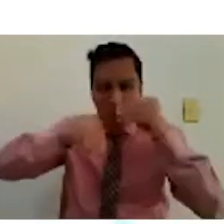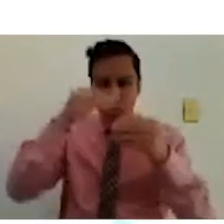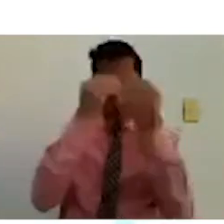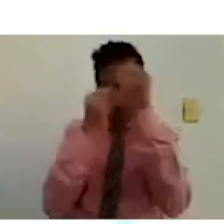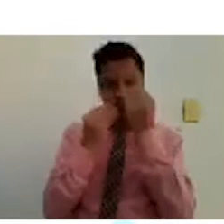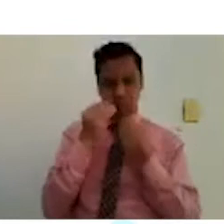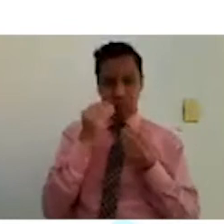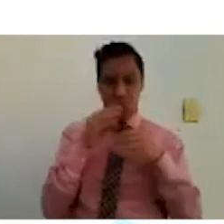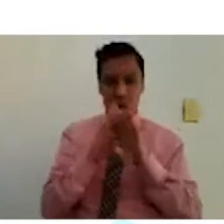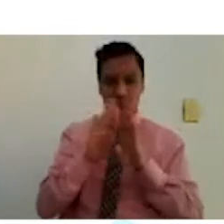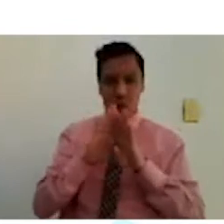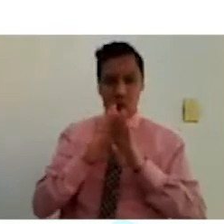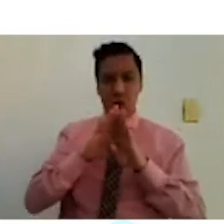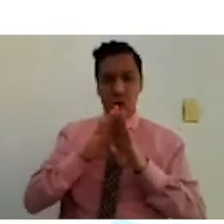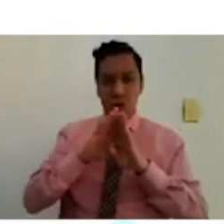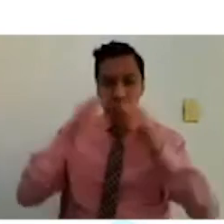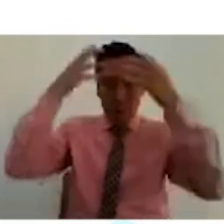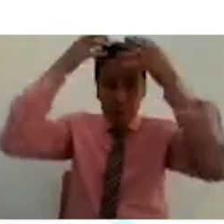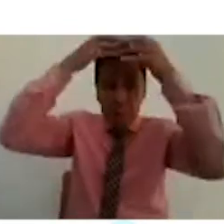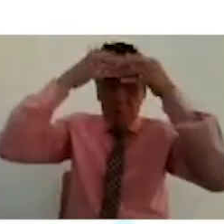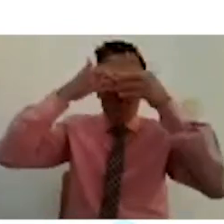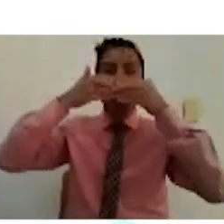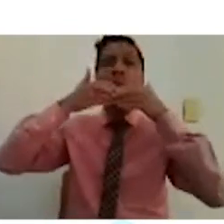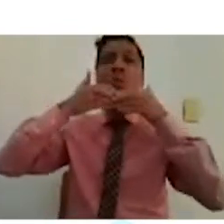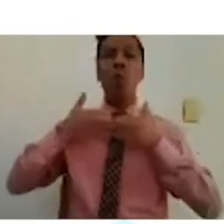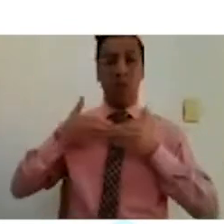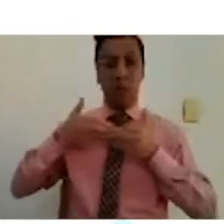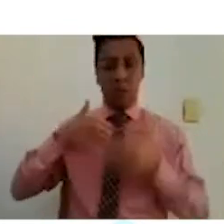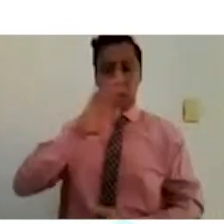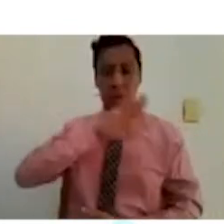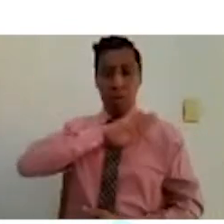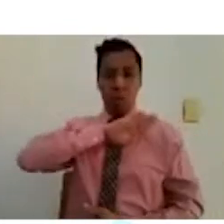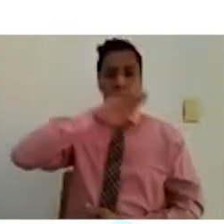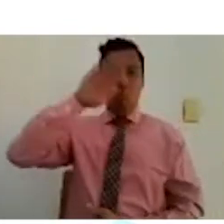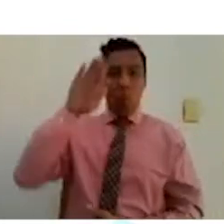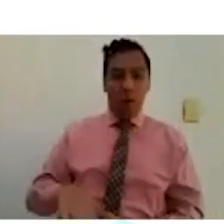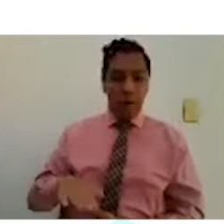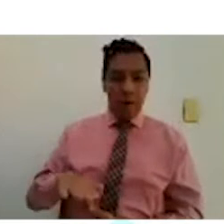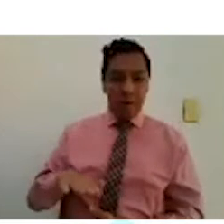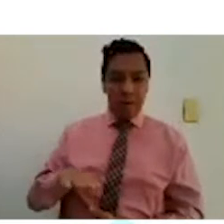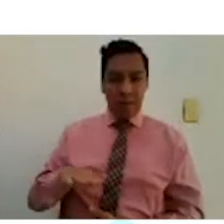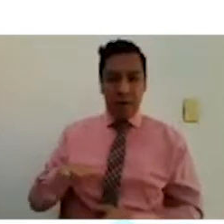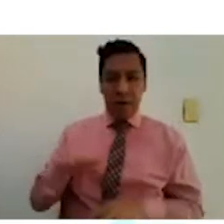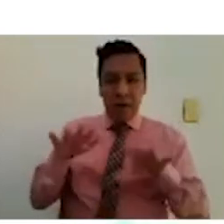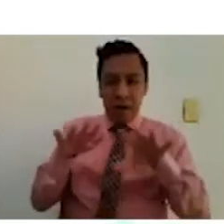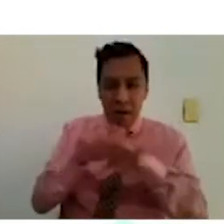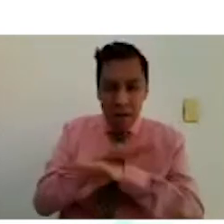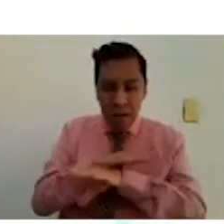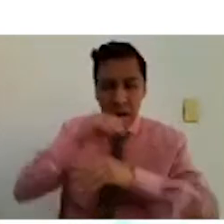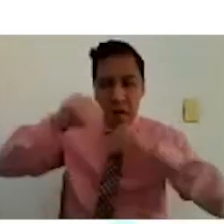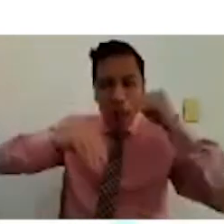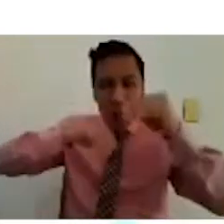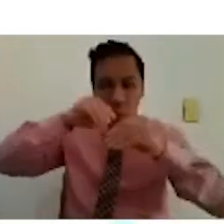soldados con una máscara de muerte. Esta, la de arriba, es la imagen de transición y